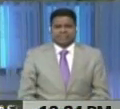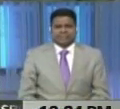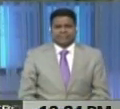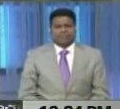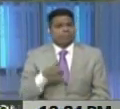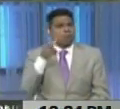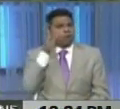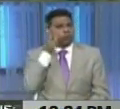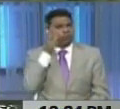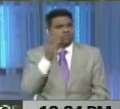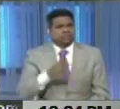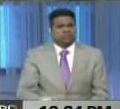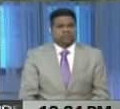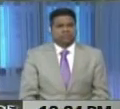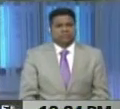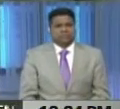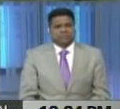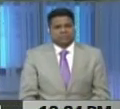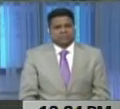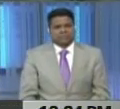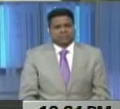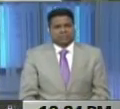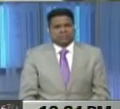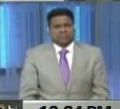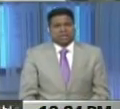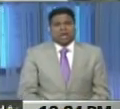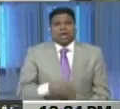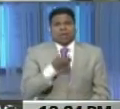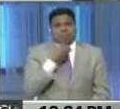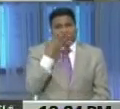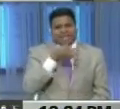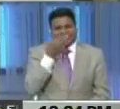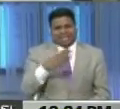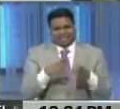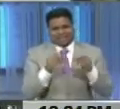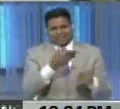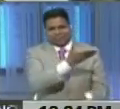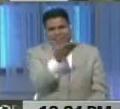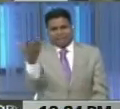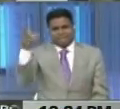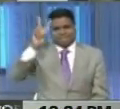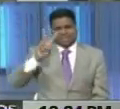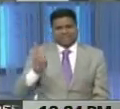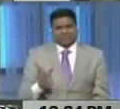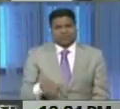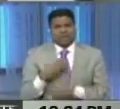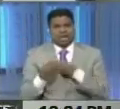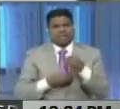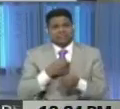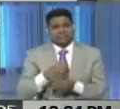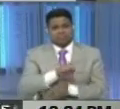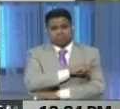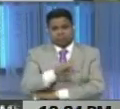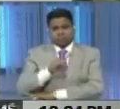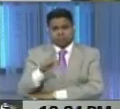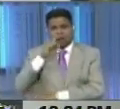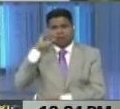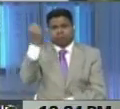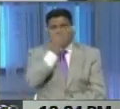a escucharlos Sí muy buenas tardes a todo el país cumpliendo instrucciones nuestro comandante en jefe nos